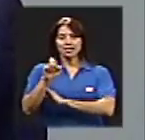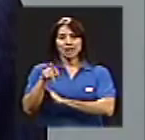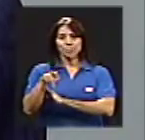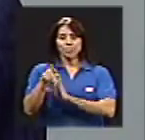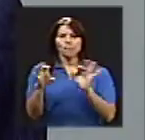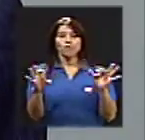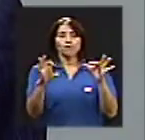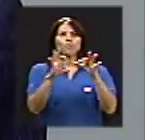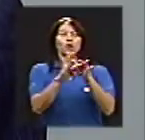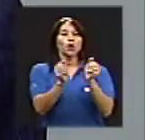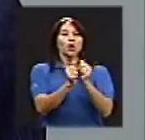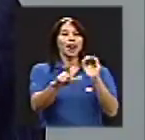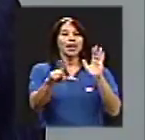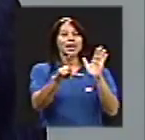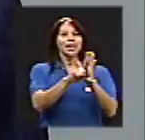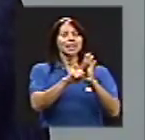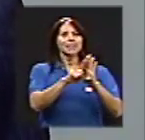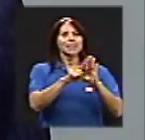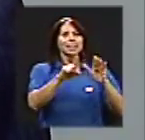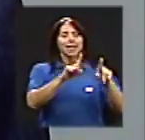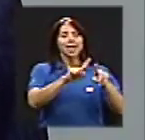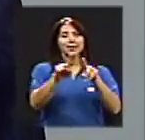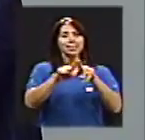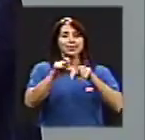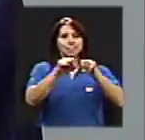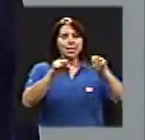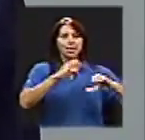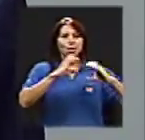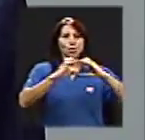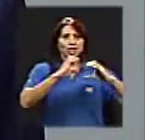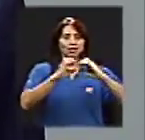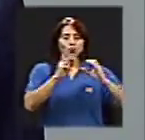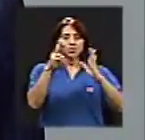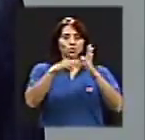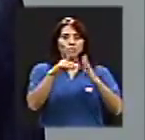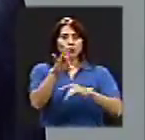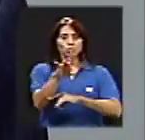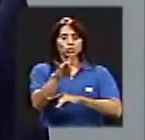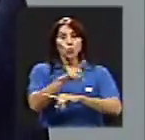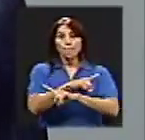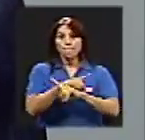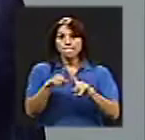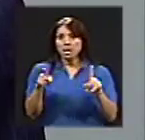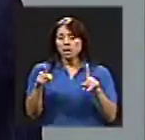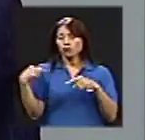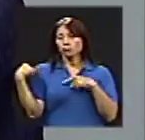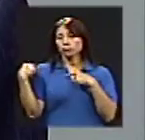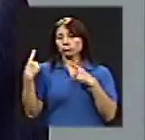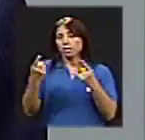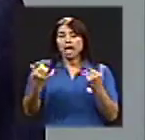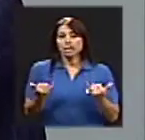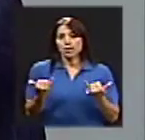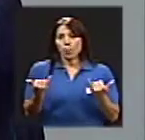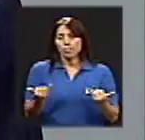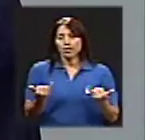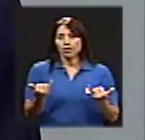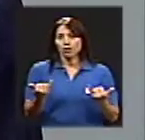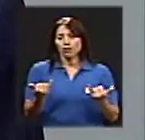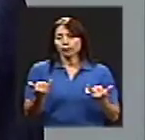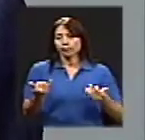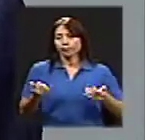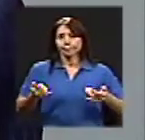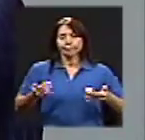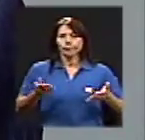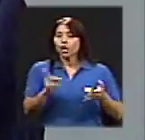de telecomunicaciones del 2008, pero que hasta el momento no se ha hecho en